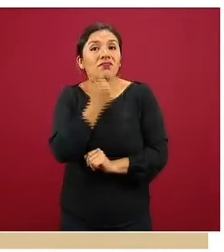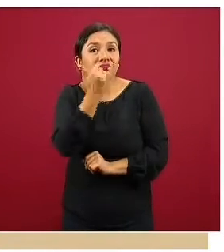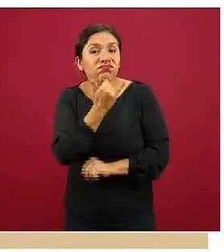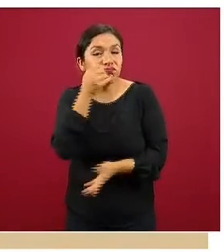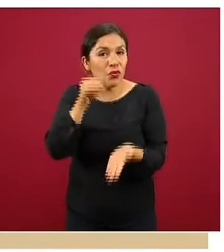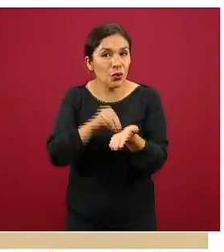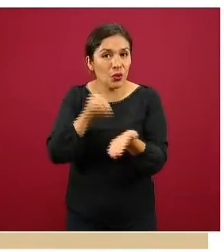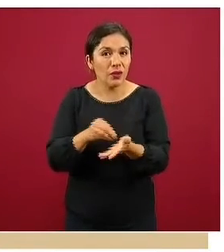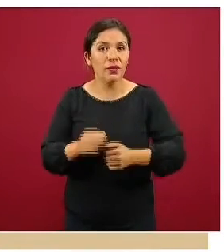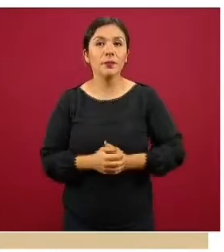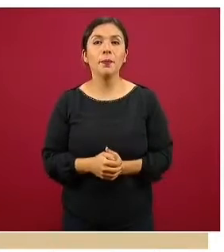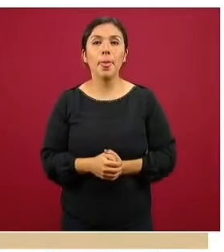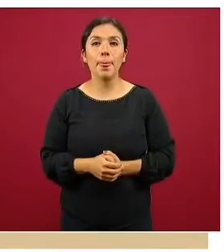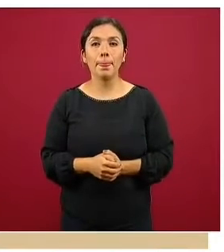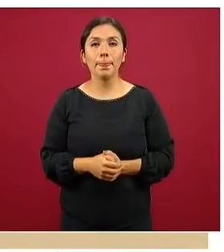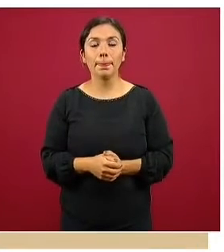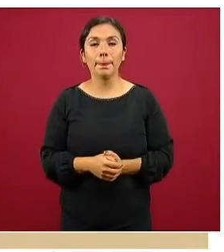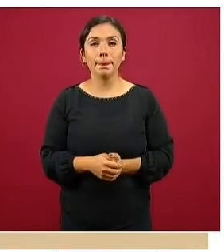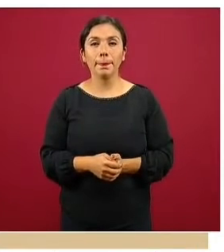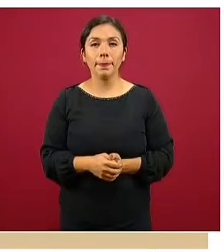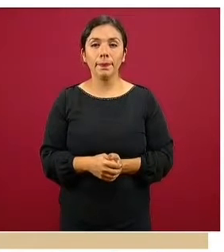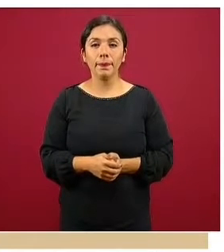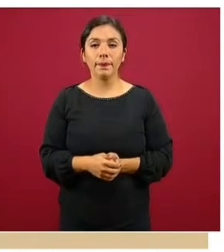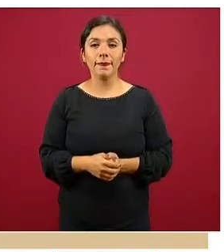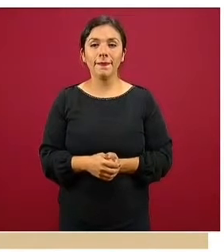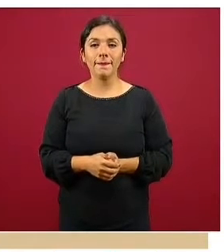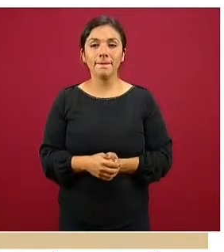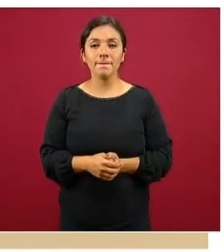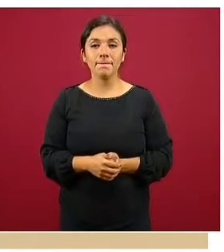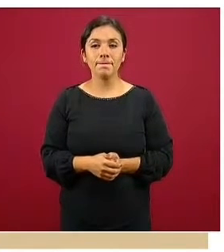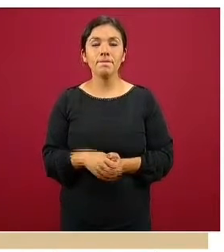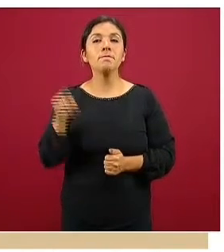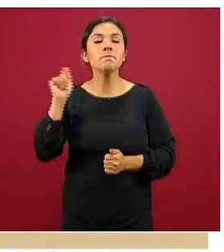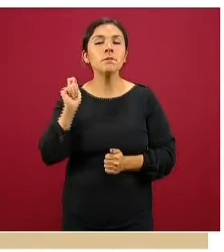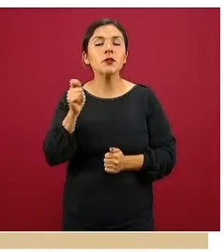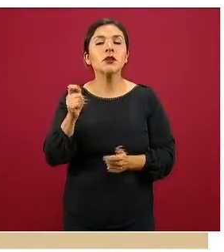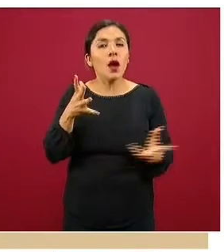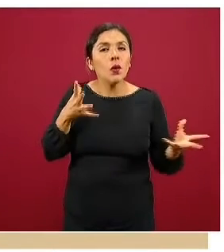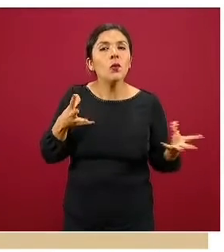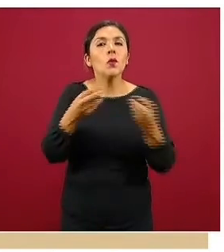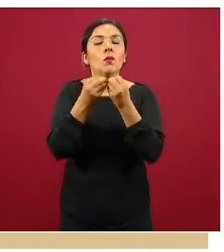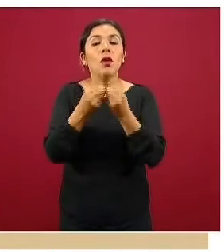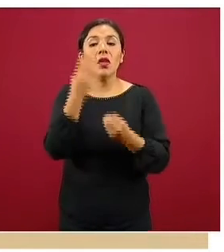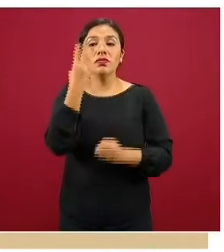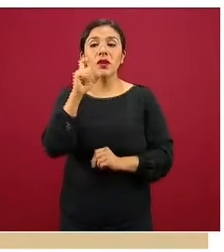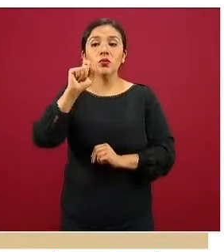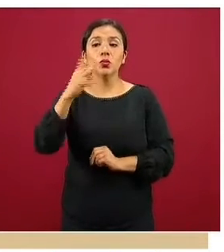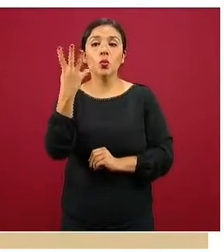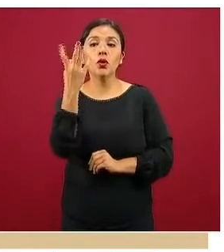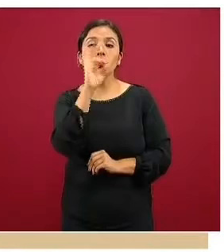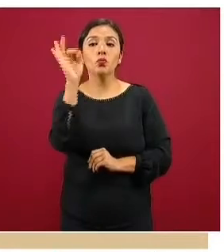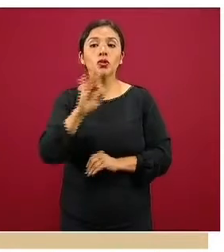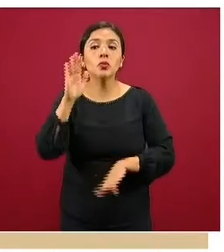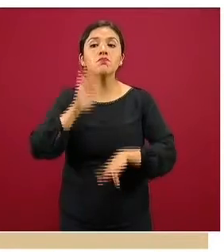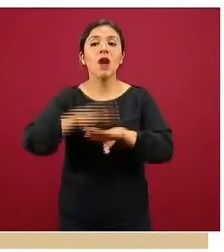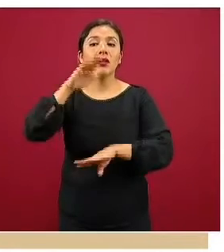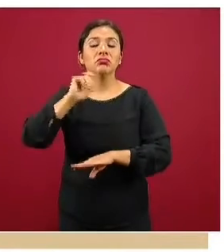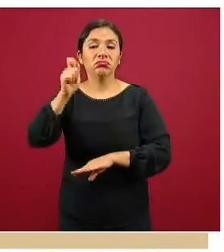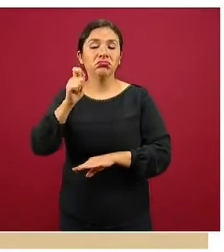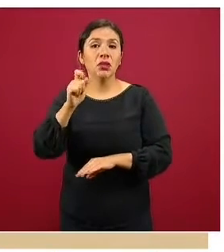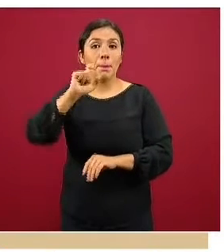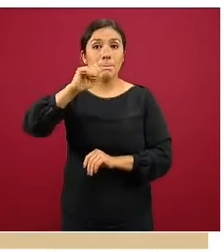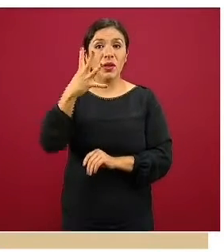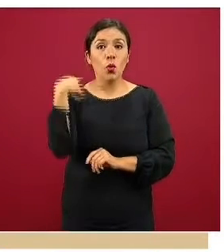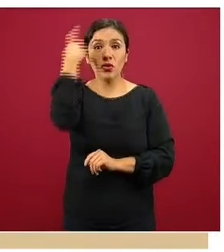están sospechosos. Veamos la siguiente diapositiva, sería la carga acumulada, 3.4% fue el incremento en las